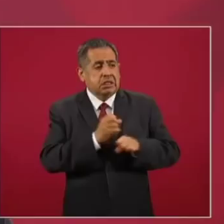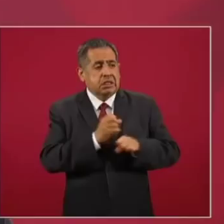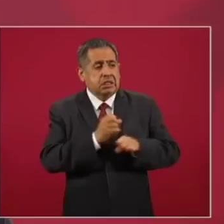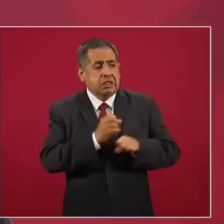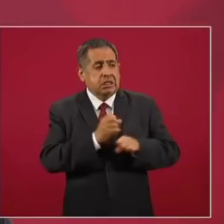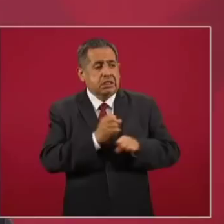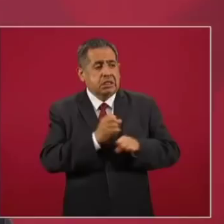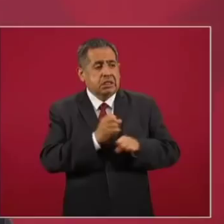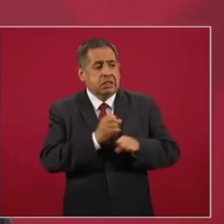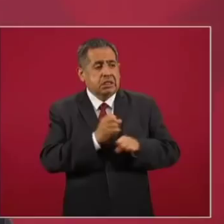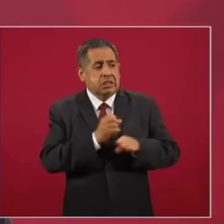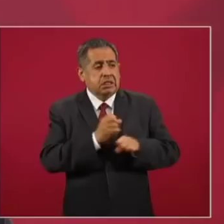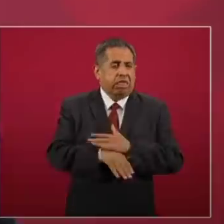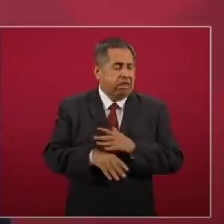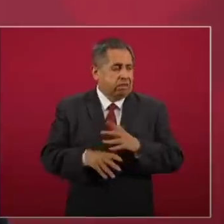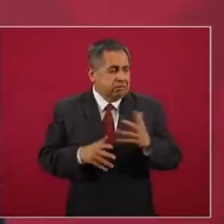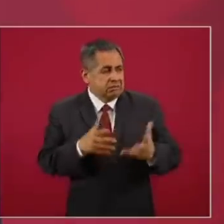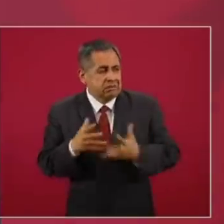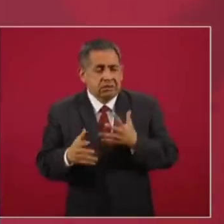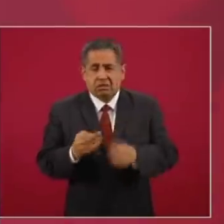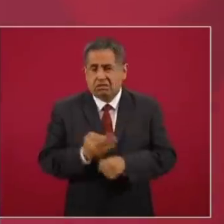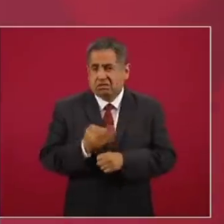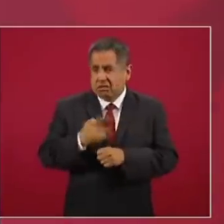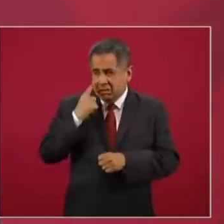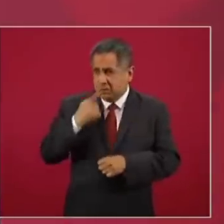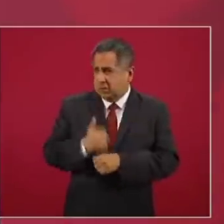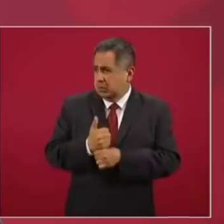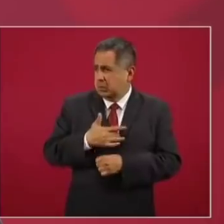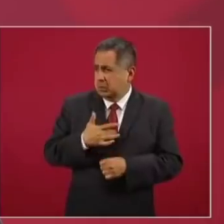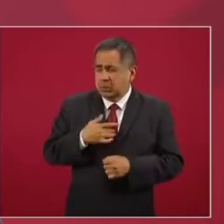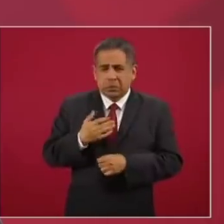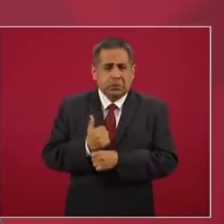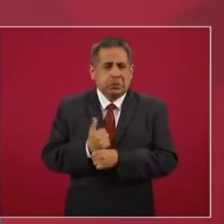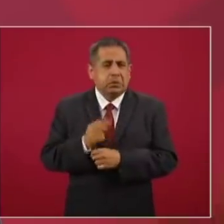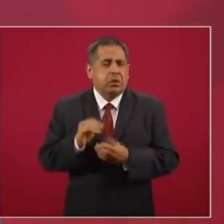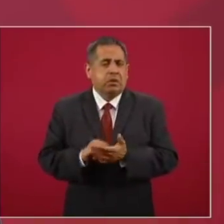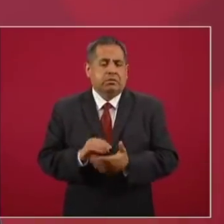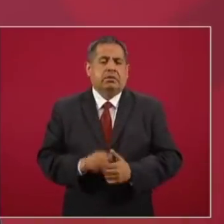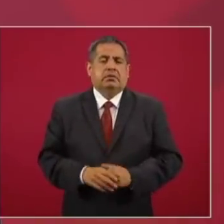decadencia que se está padeciendo todavía.